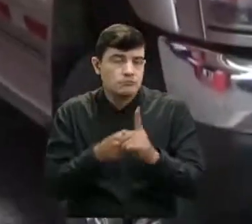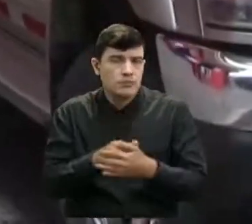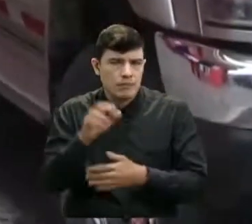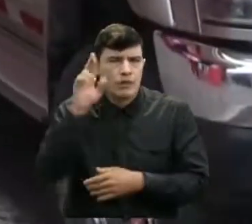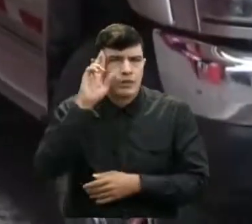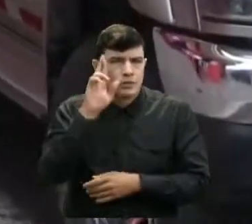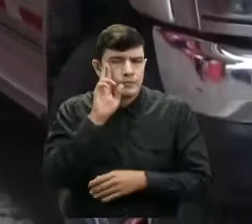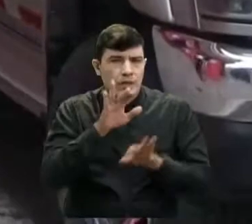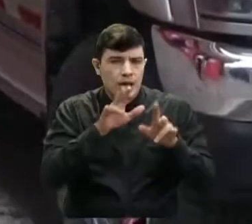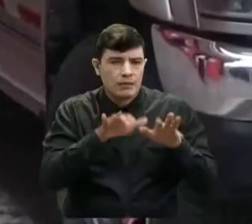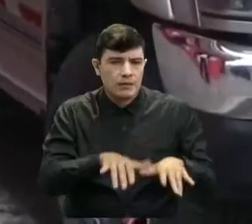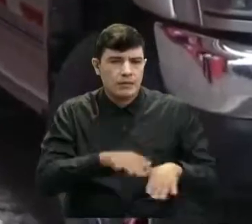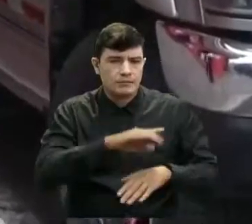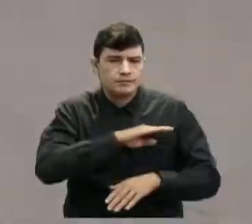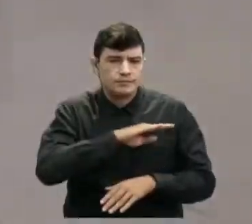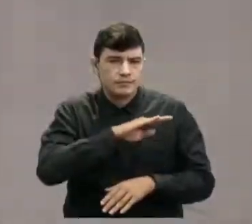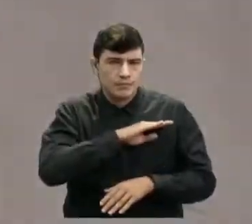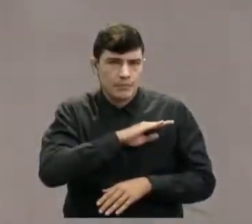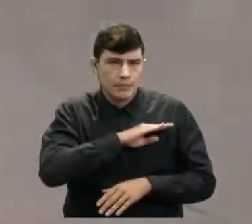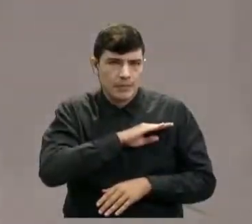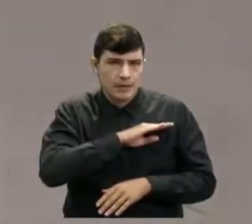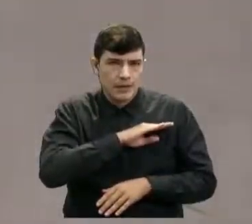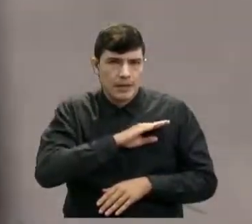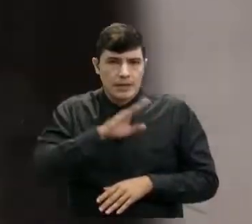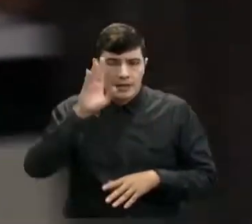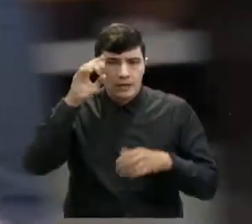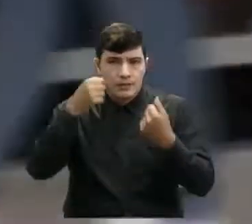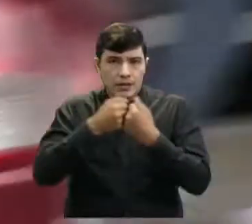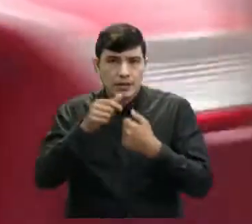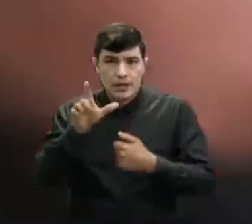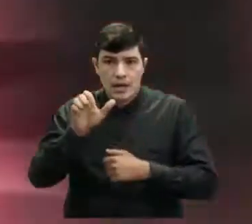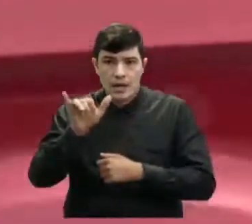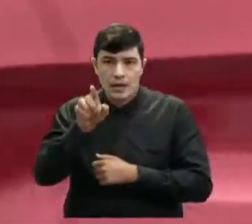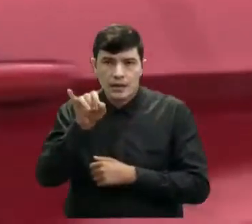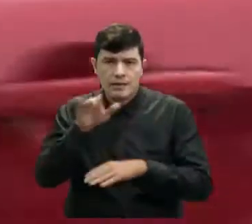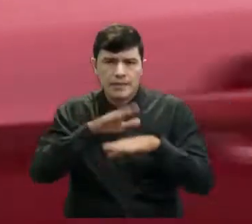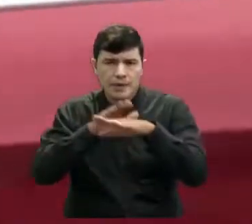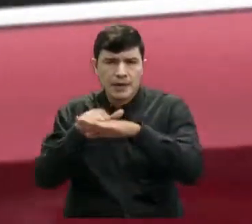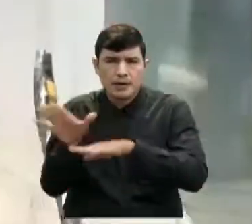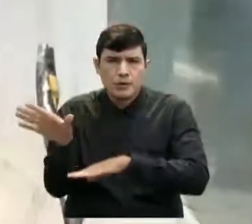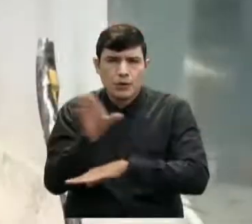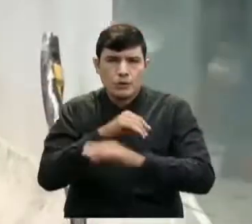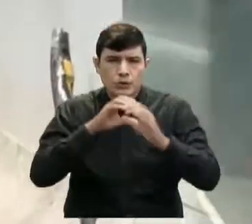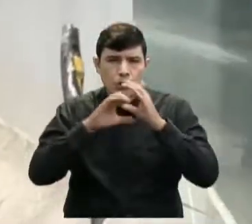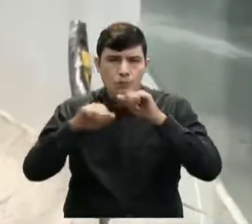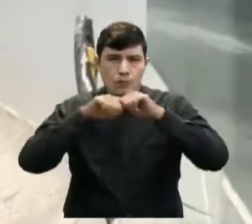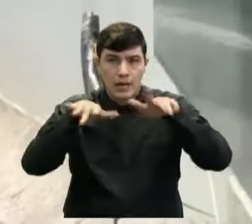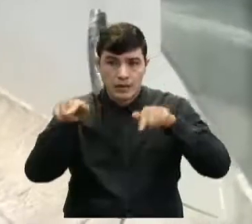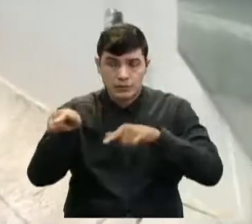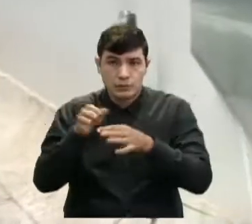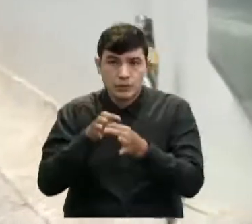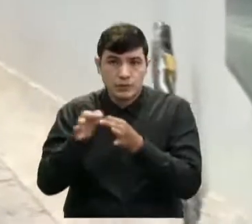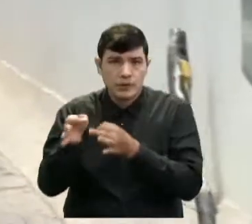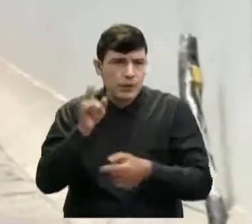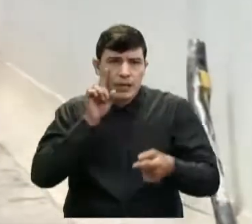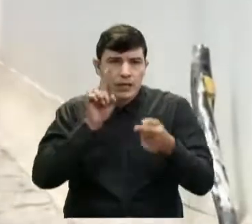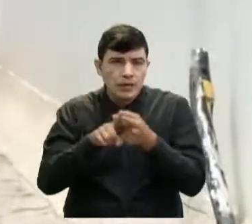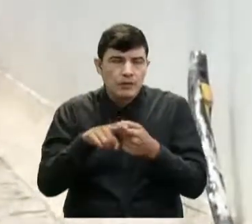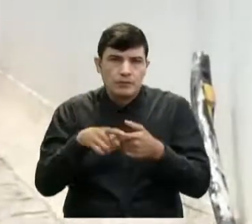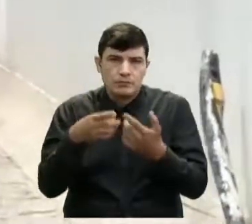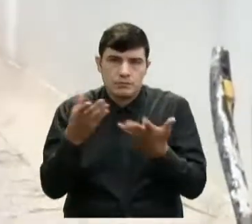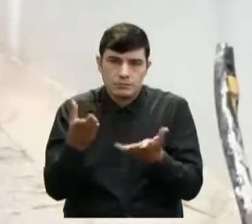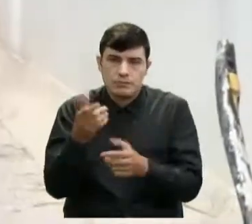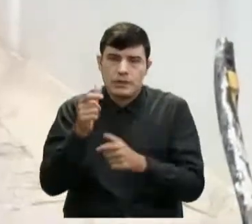través de la oficina de la gestora social ley de olarte emprendió el llamado a través de todos los medios de comunicación locales con el propósito de evitar